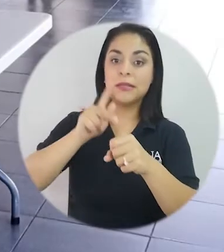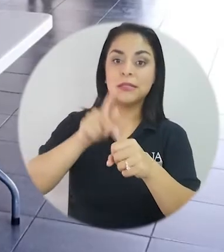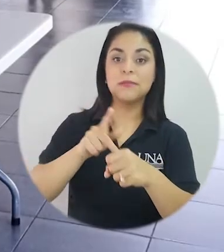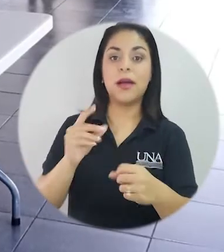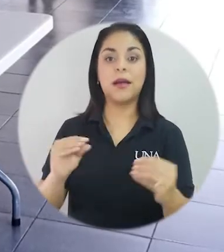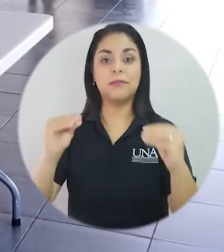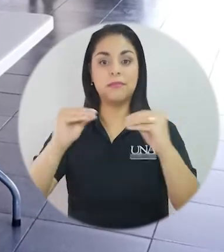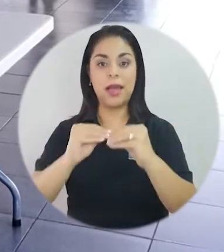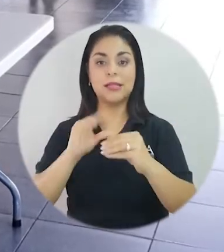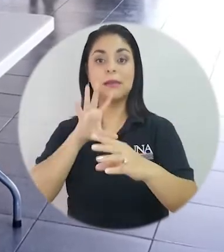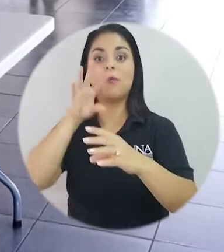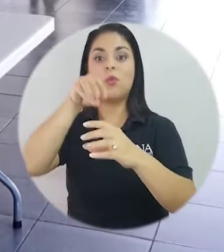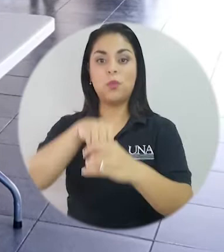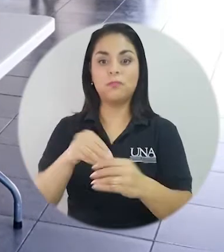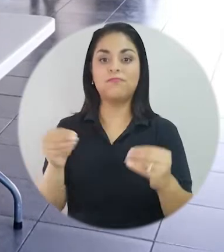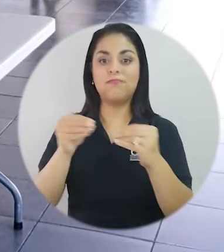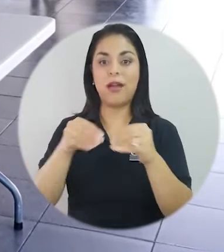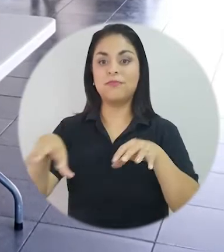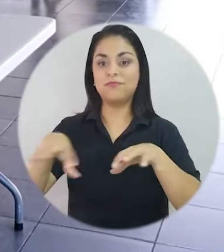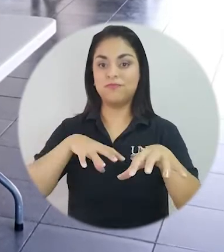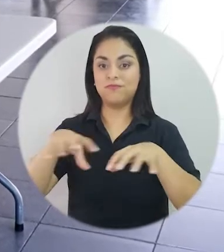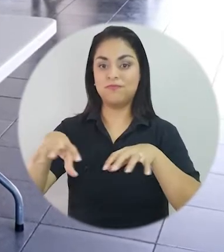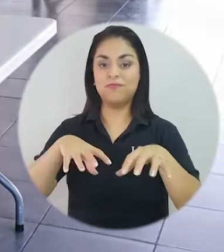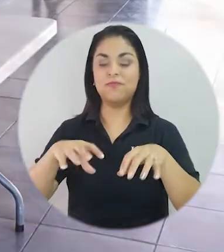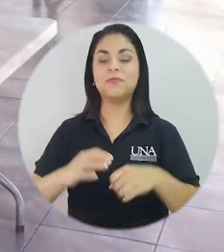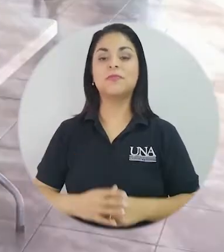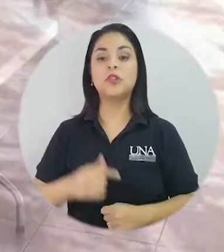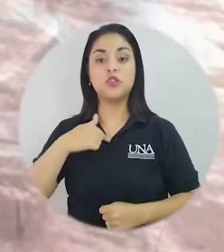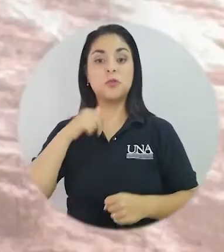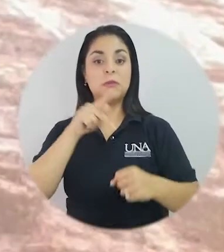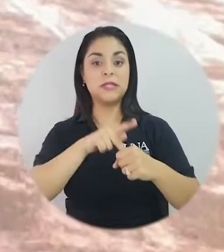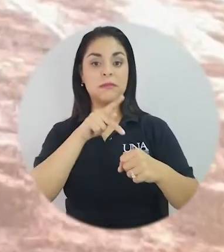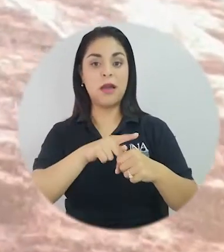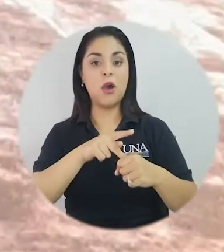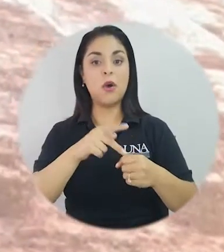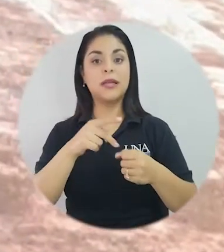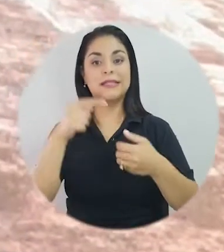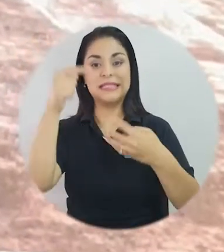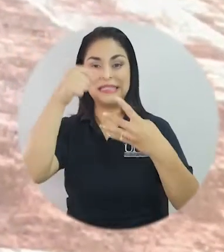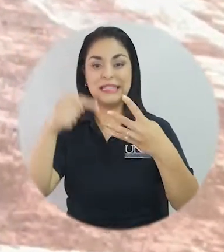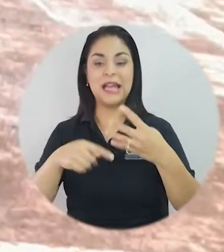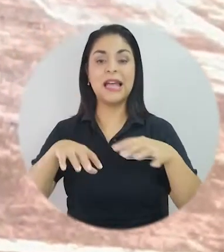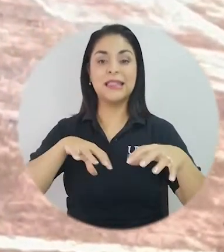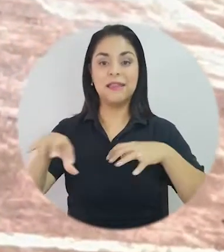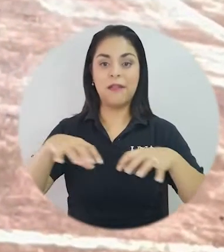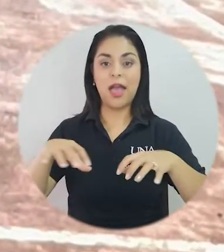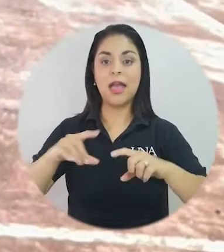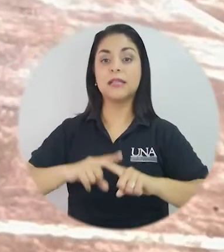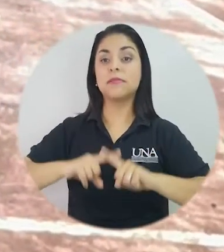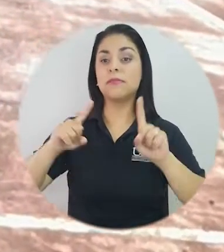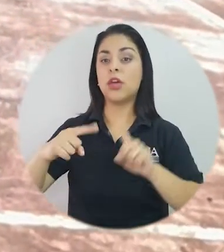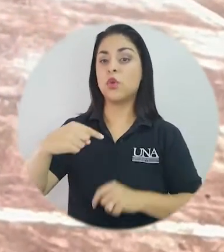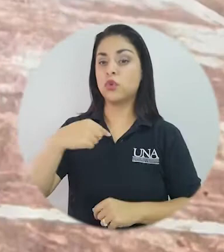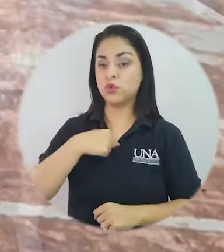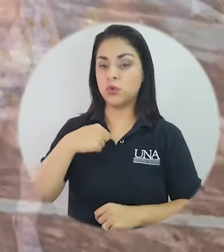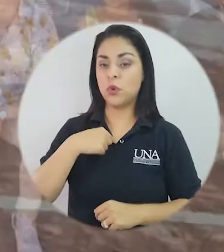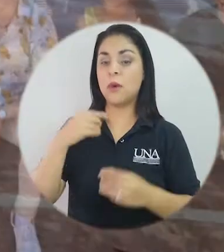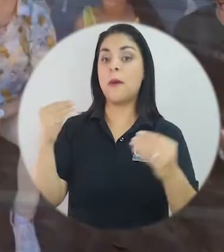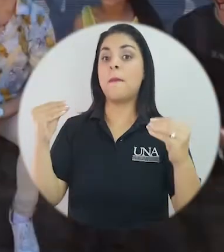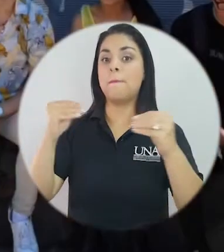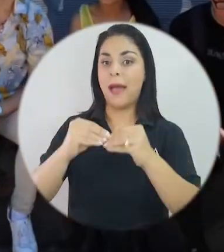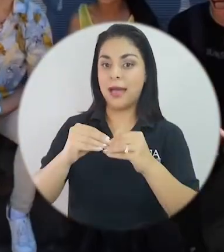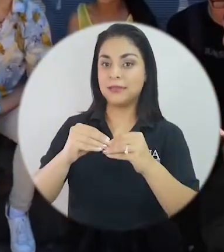más e involucrarme más en las actividades. He participado en varias actividades, pero creo que en la que más he estado por un